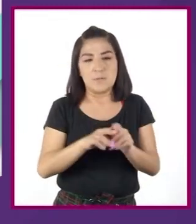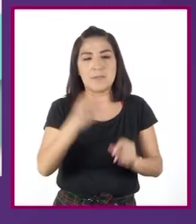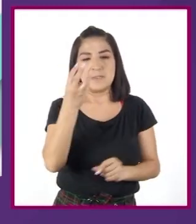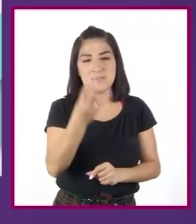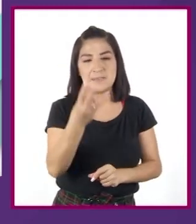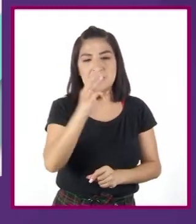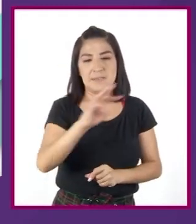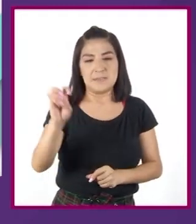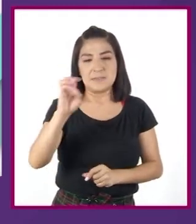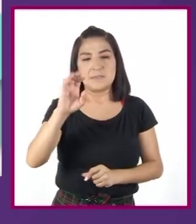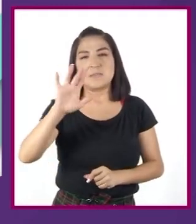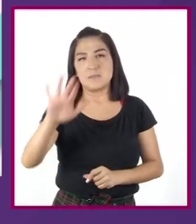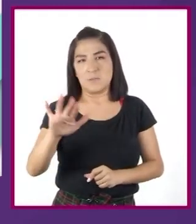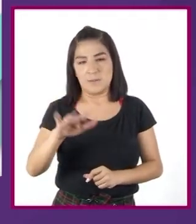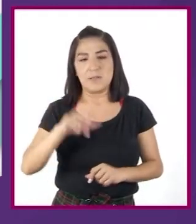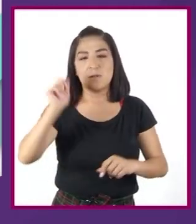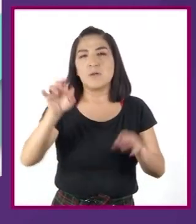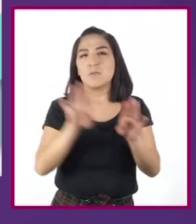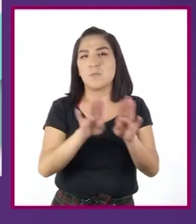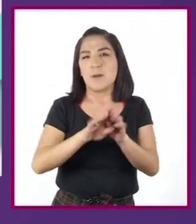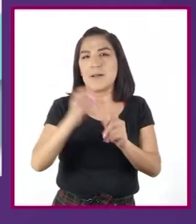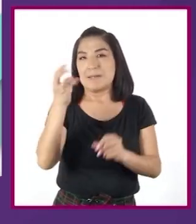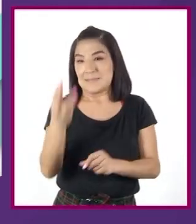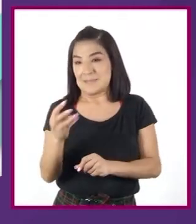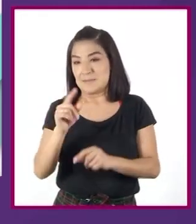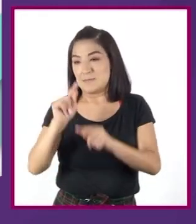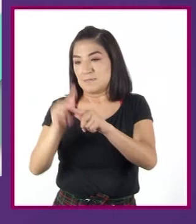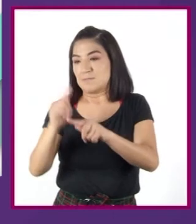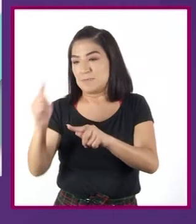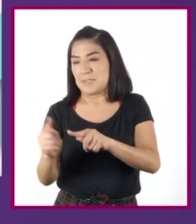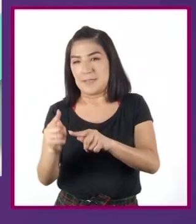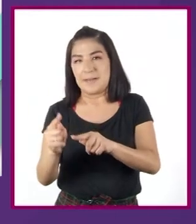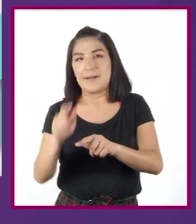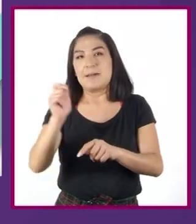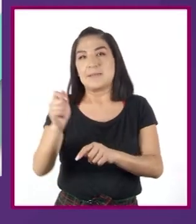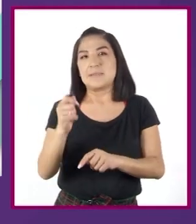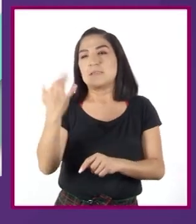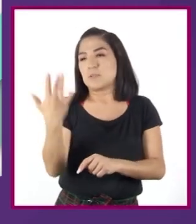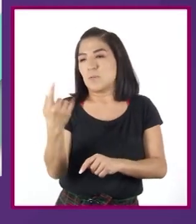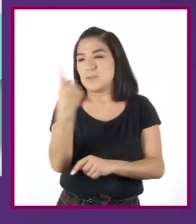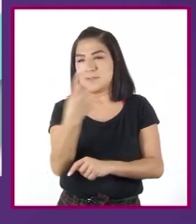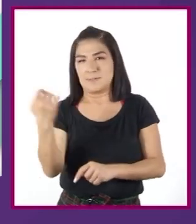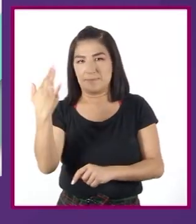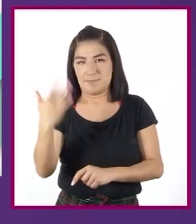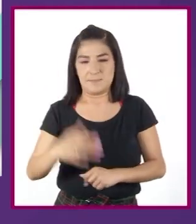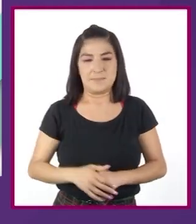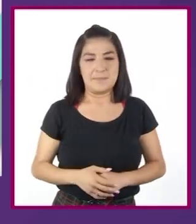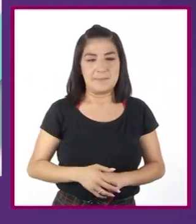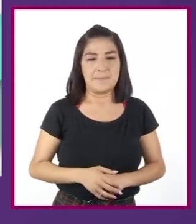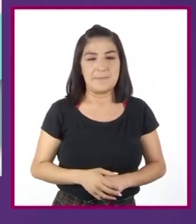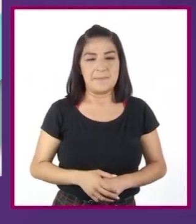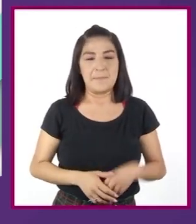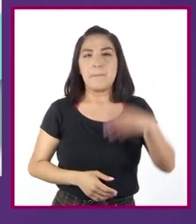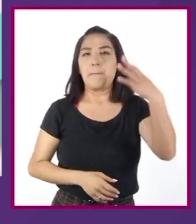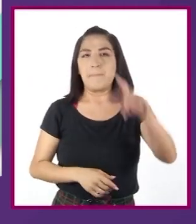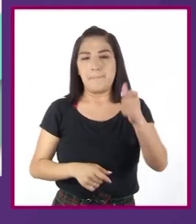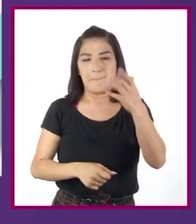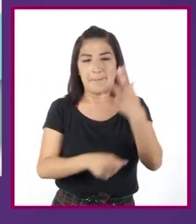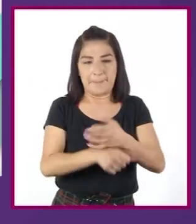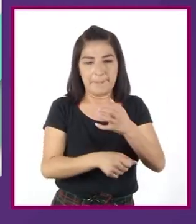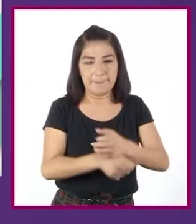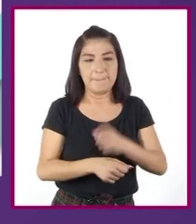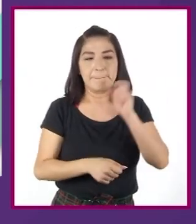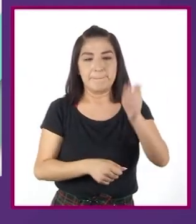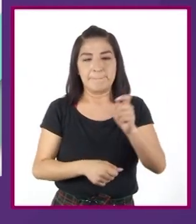eje X 3 unidades y para el eje Y 150. Quinto punto es